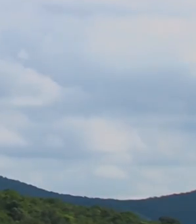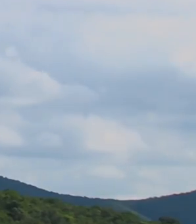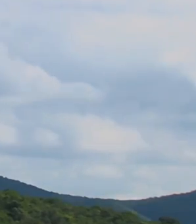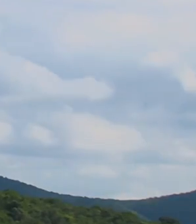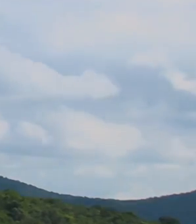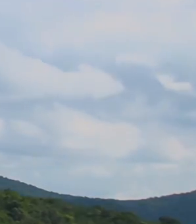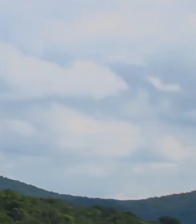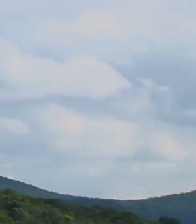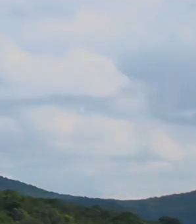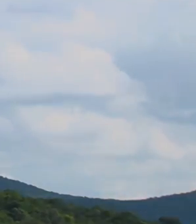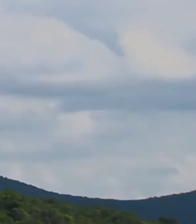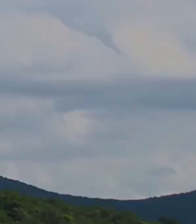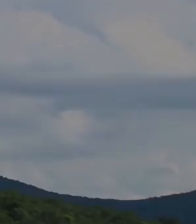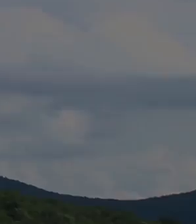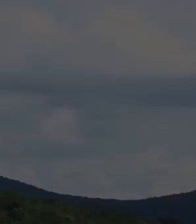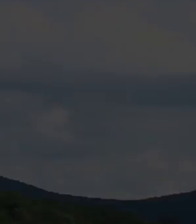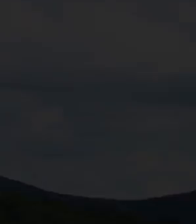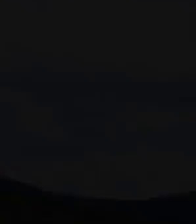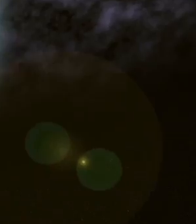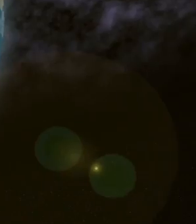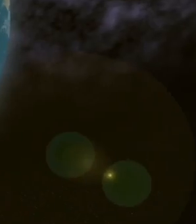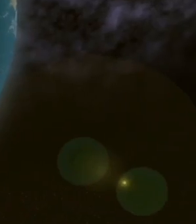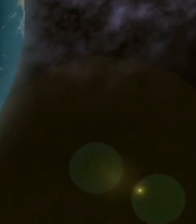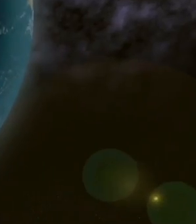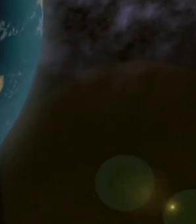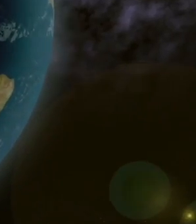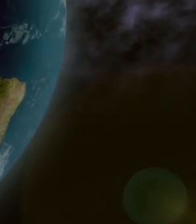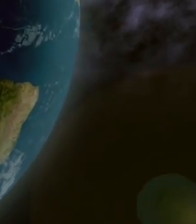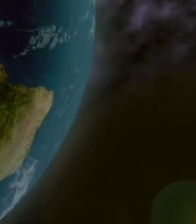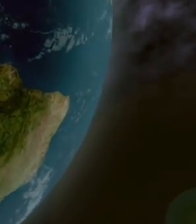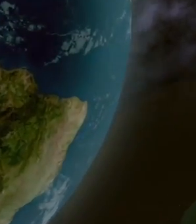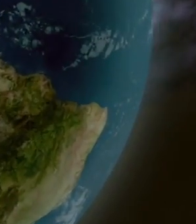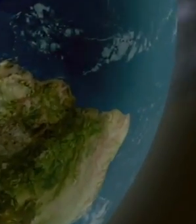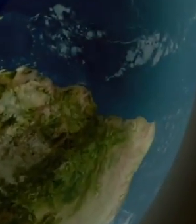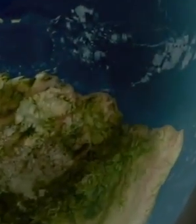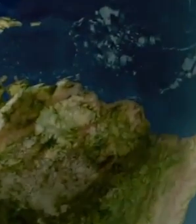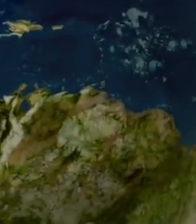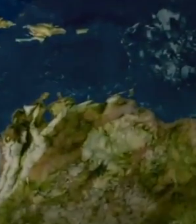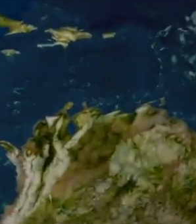empresa que va a permitirnos